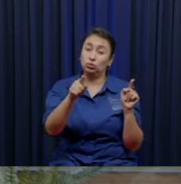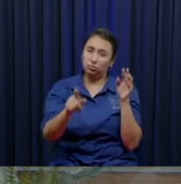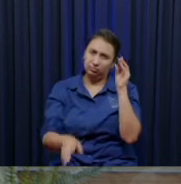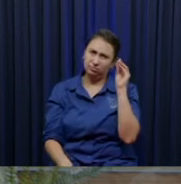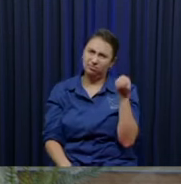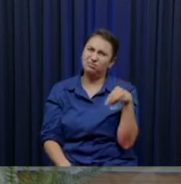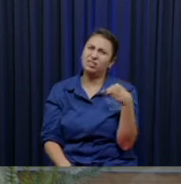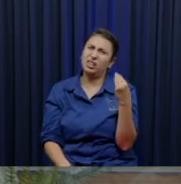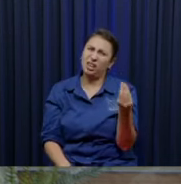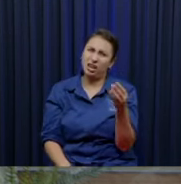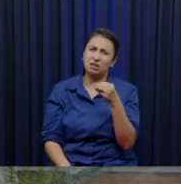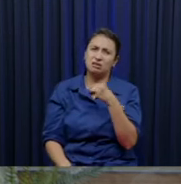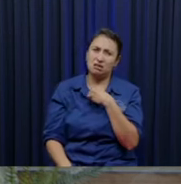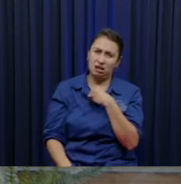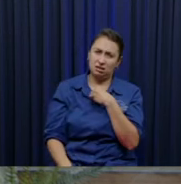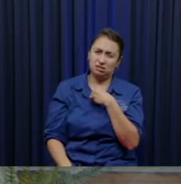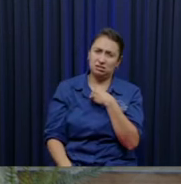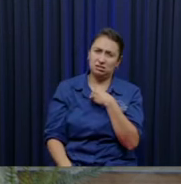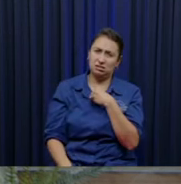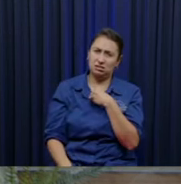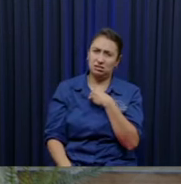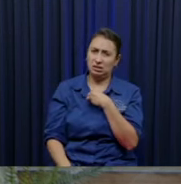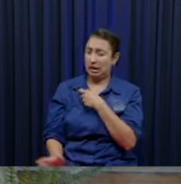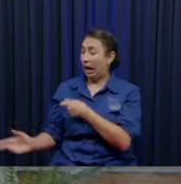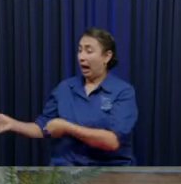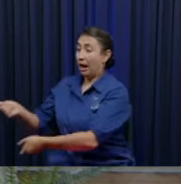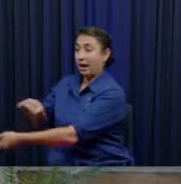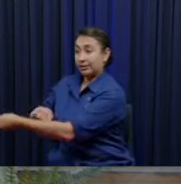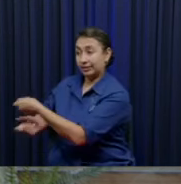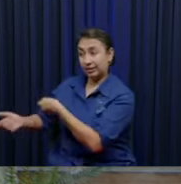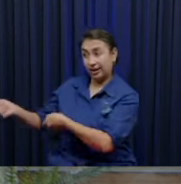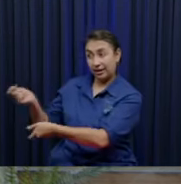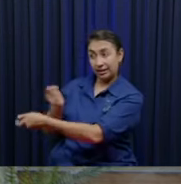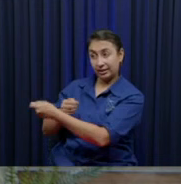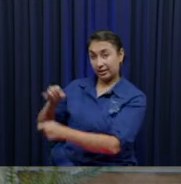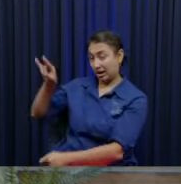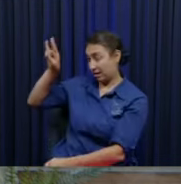al rey de Judá, ni te hablaría. Le dijo al rey de Israel.